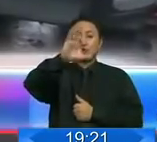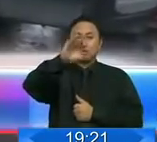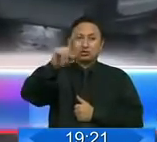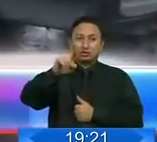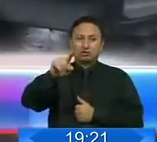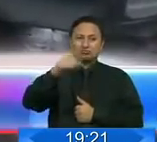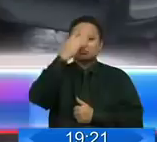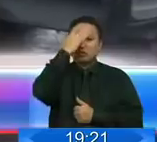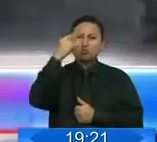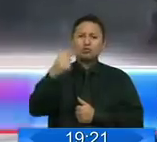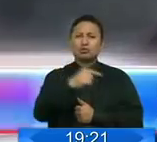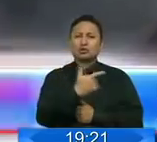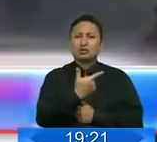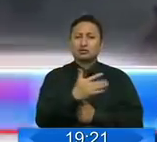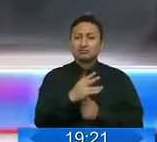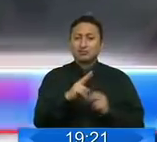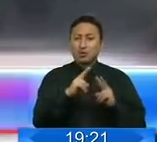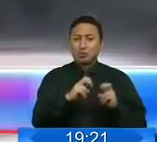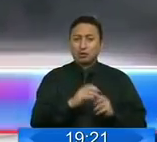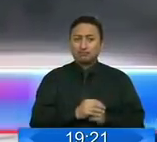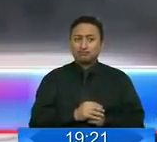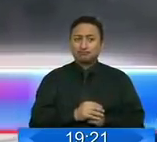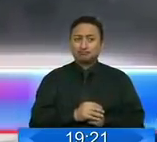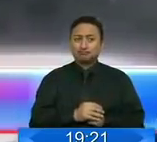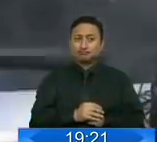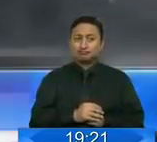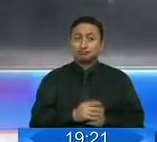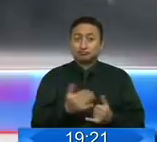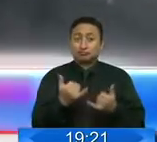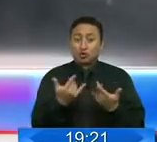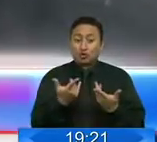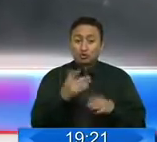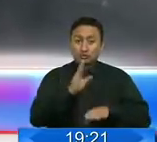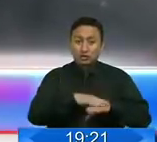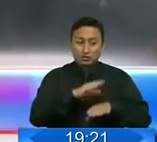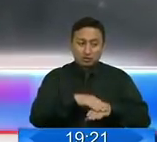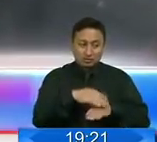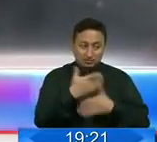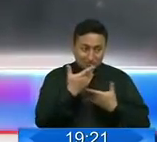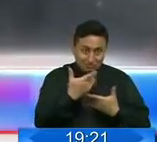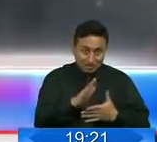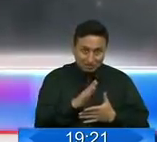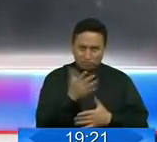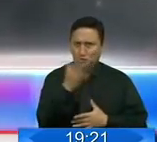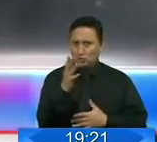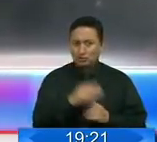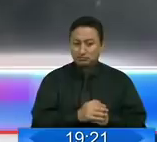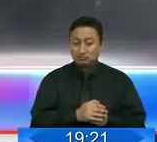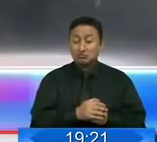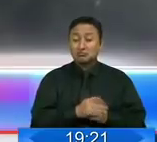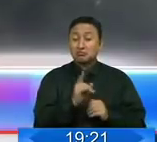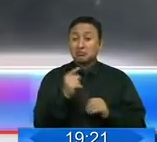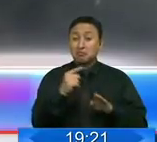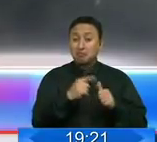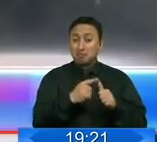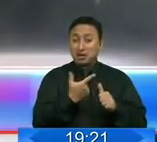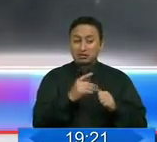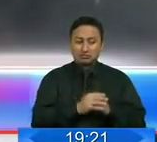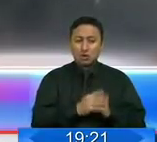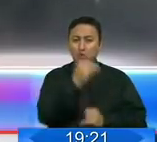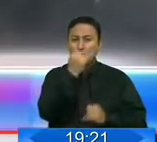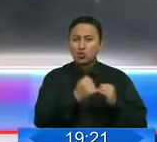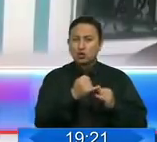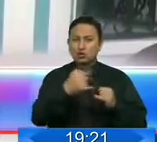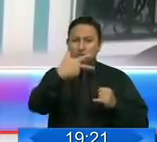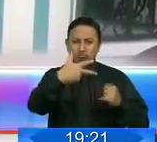vial. Por el momento aún no existe una causa basal. Se ha tomado en consideración la posición final de los